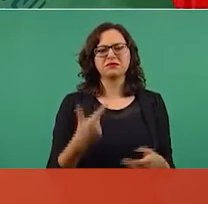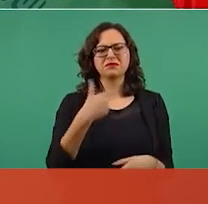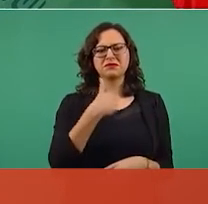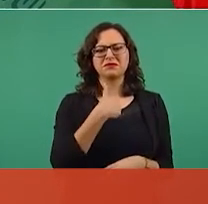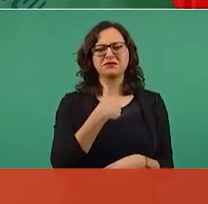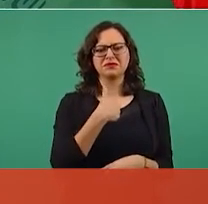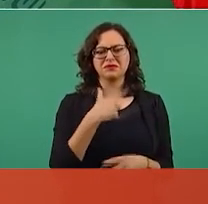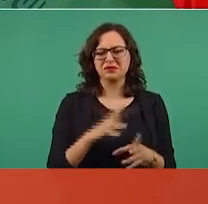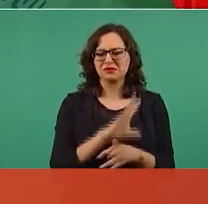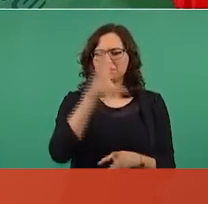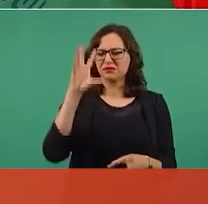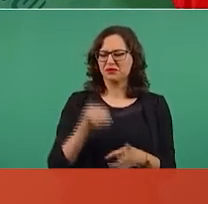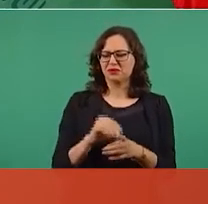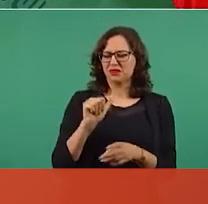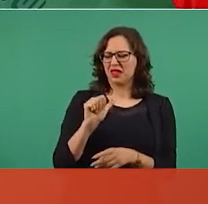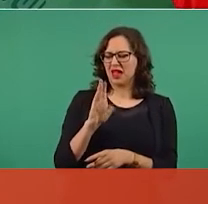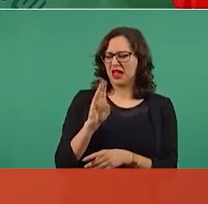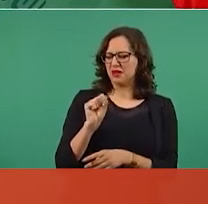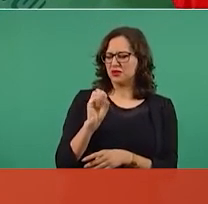palabra absoluta.